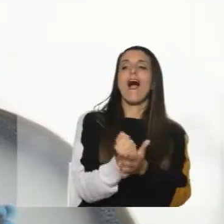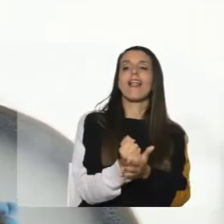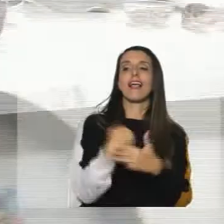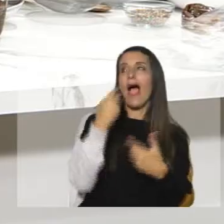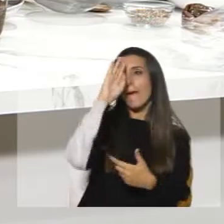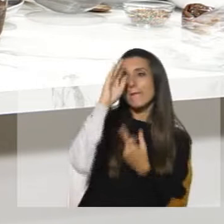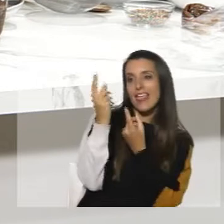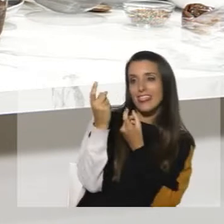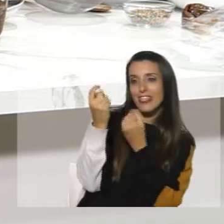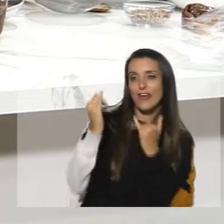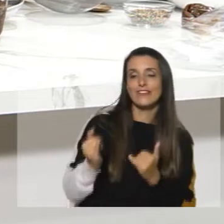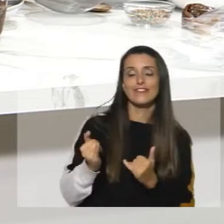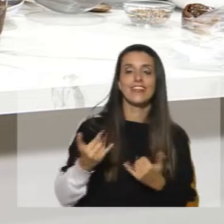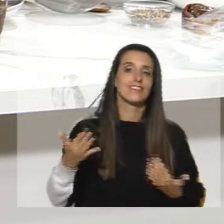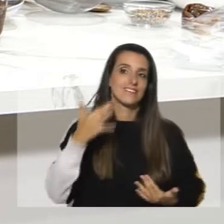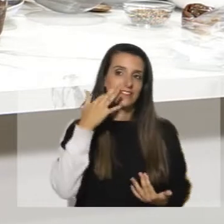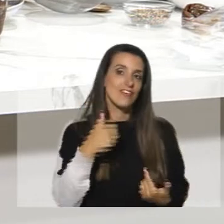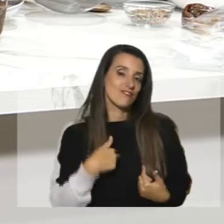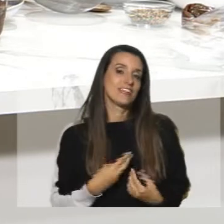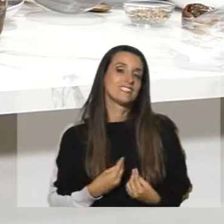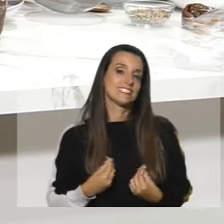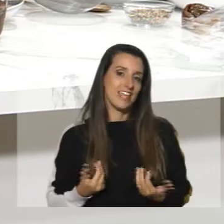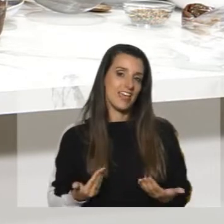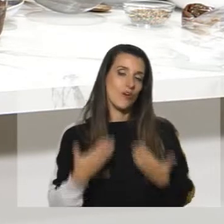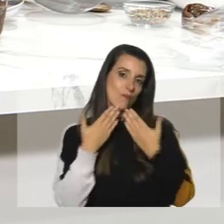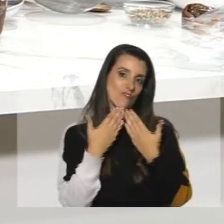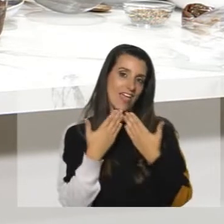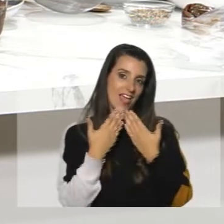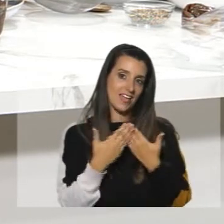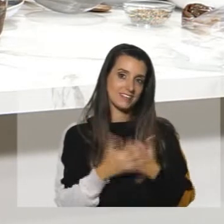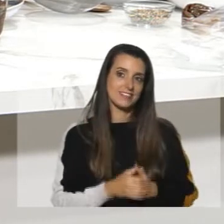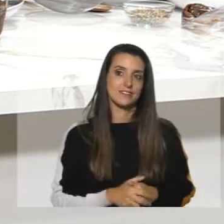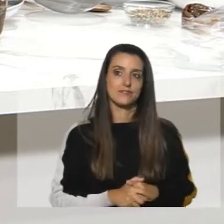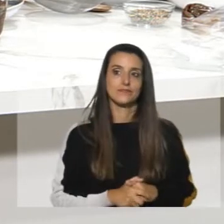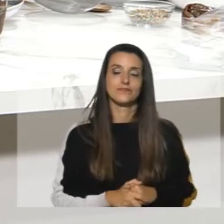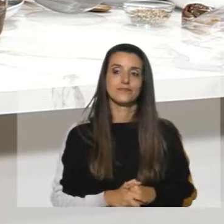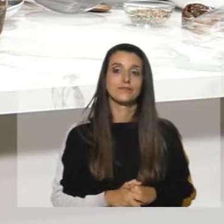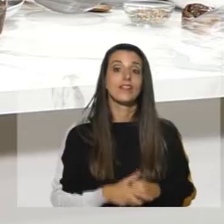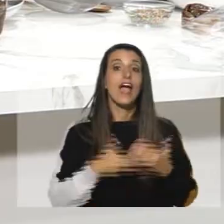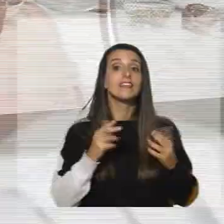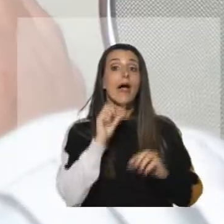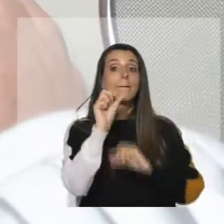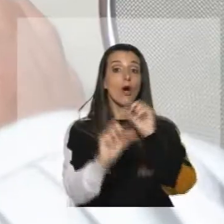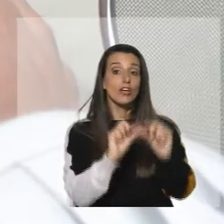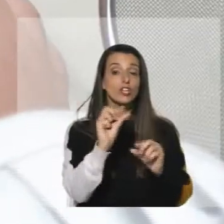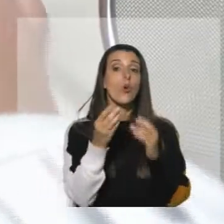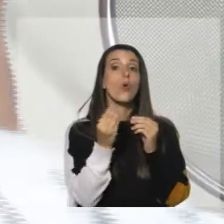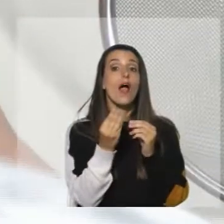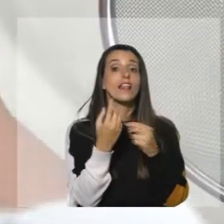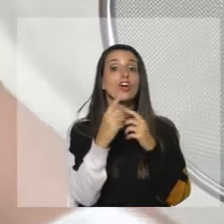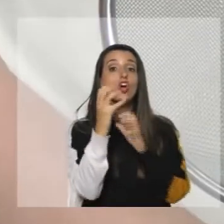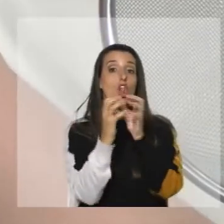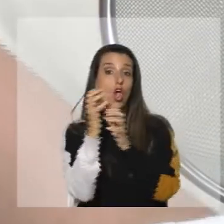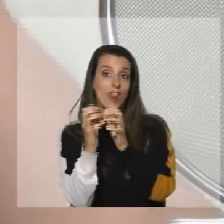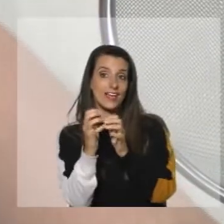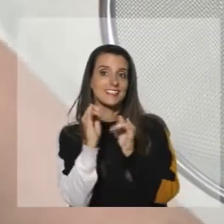chicos. Eso es verdad, claro. Eso es lo que siento. Sí, les sin agradezco duda. Montones. Y así siento... lo vamos haciendo y con distintas grajeas se puede hacer.